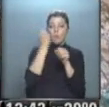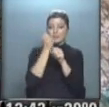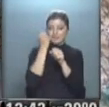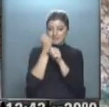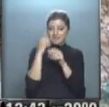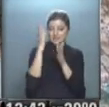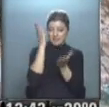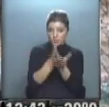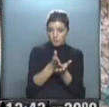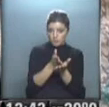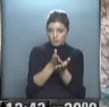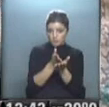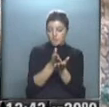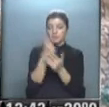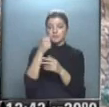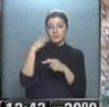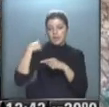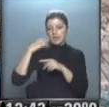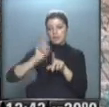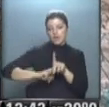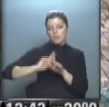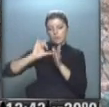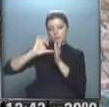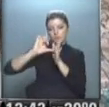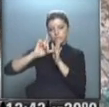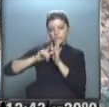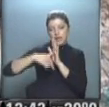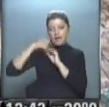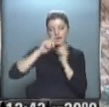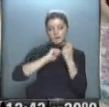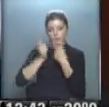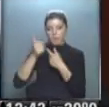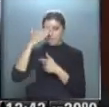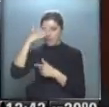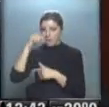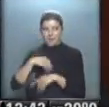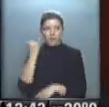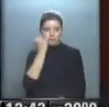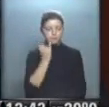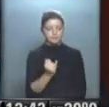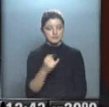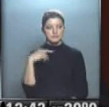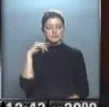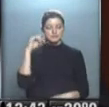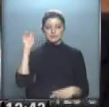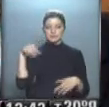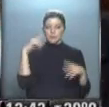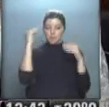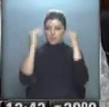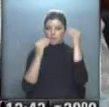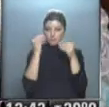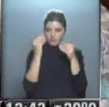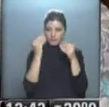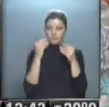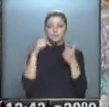durante mucho tiempo, se hicieron así las transferencias, pero había serias dificultades al momento de denunciar estas transferencias ante el AFCA. Esto